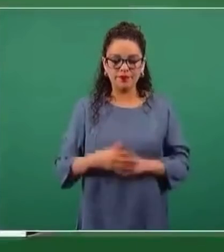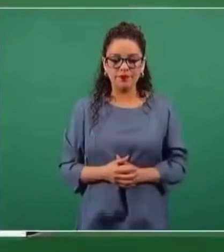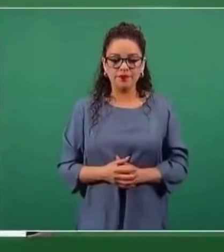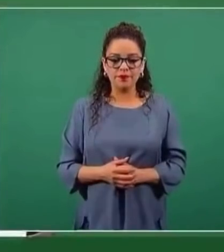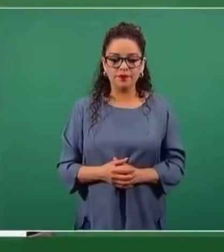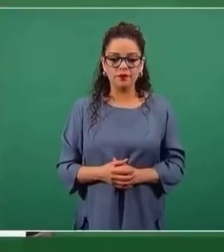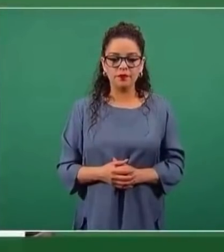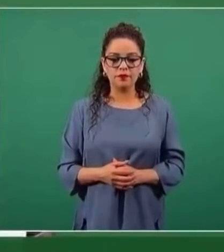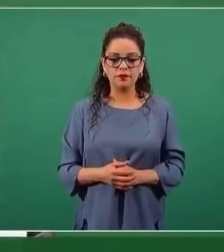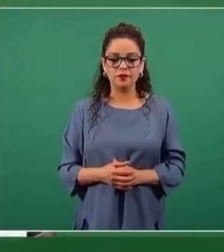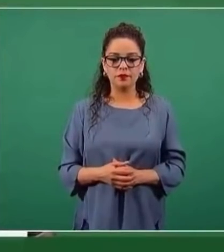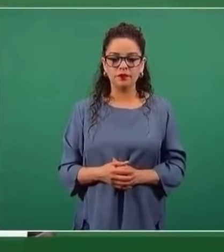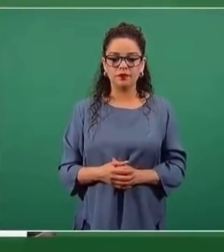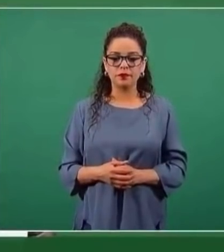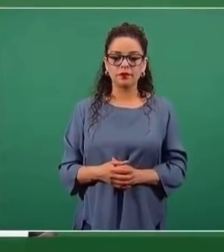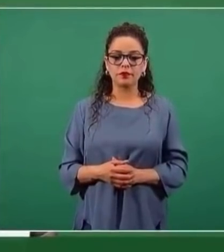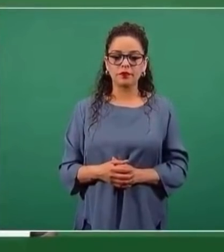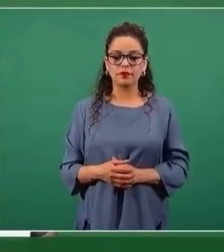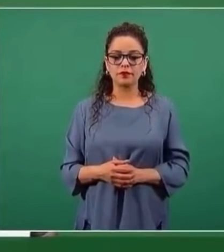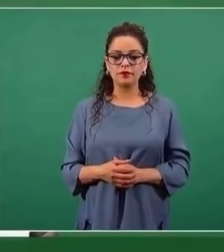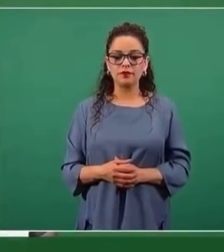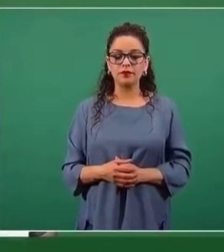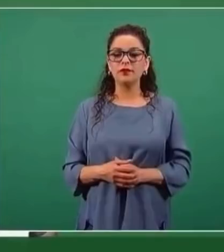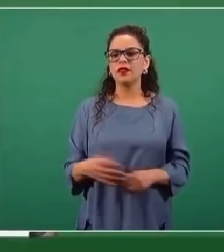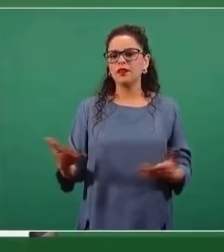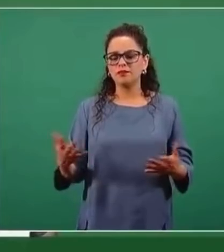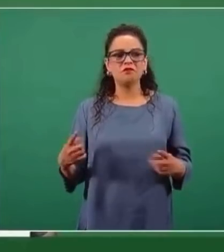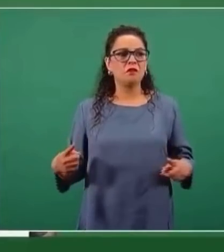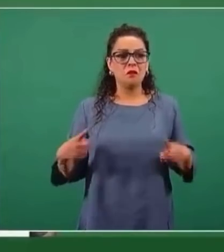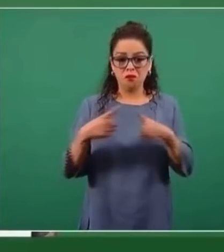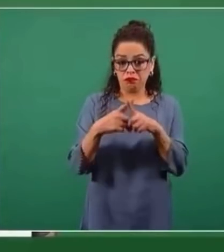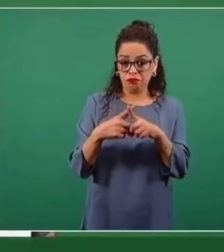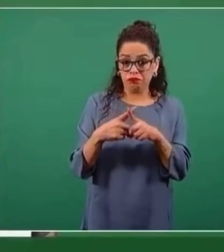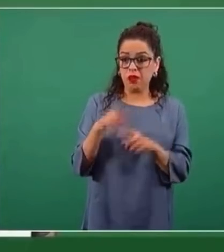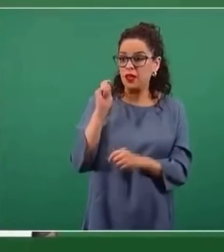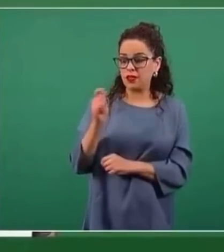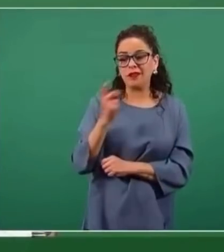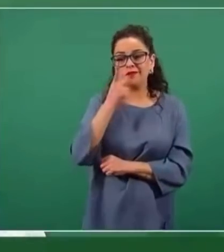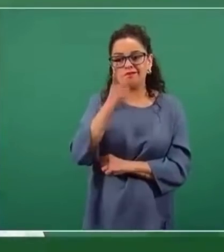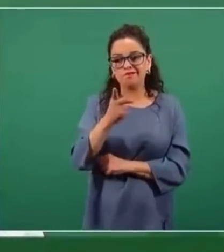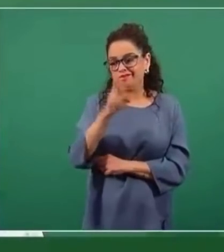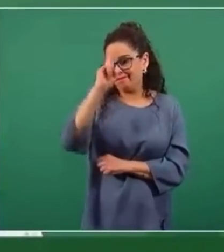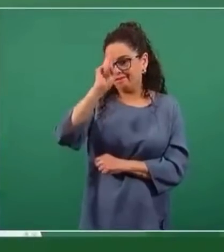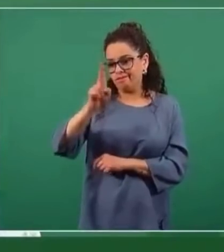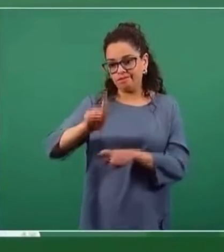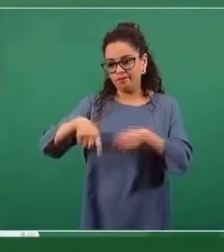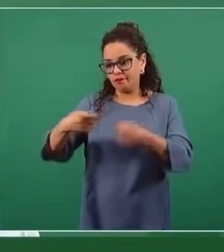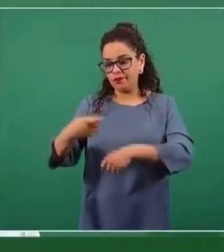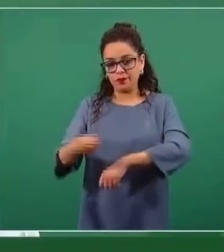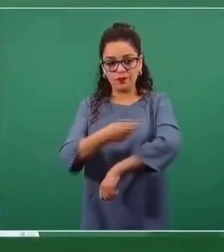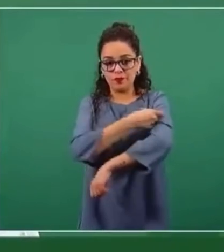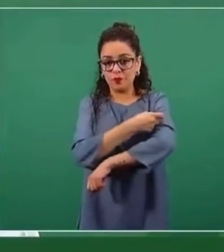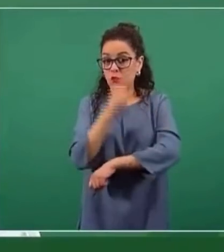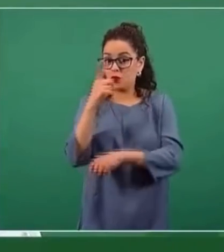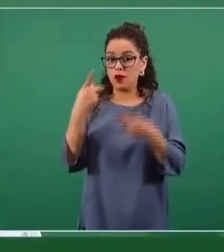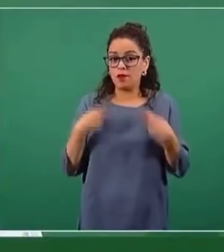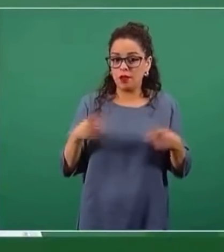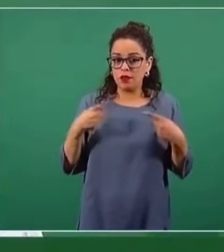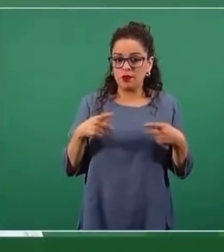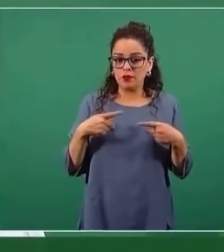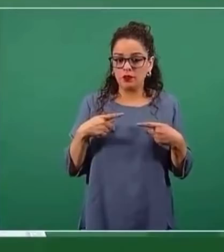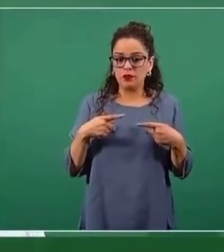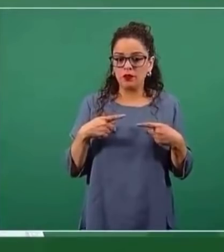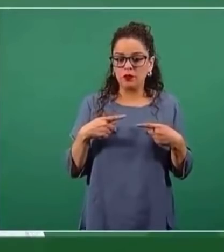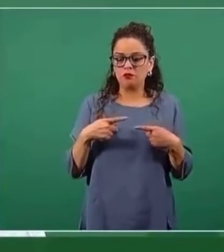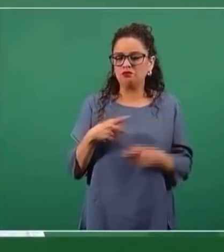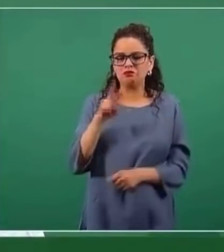Las contraindicaciones absolutas, es decir, aquellas que en su momento impiden vacunar a una persona, son